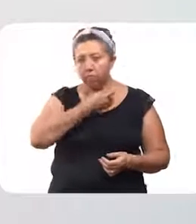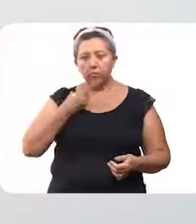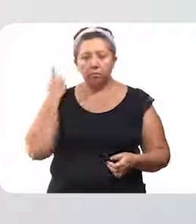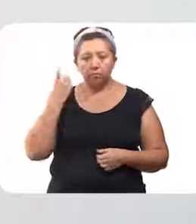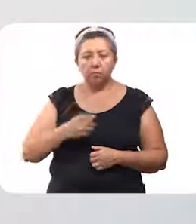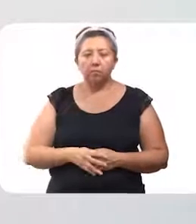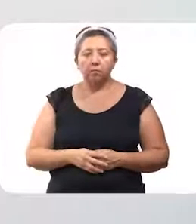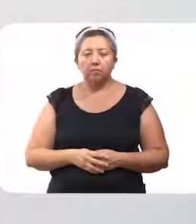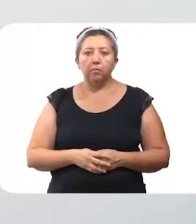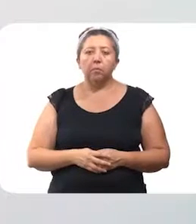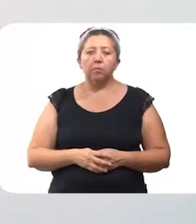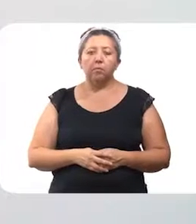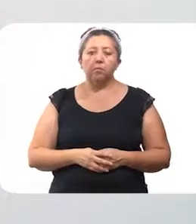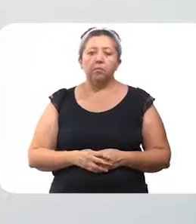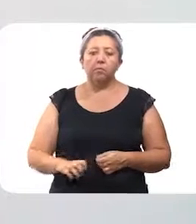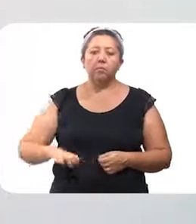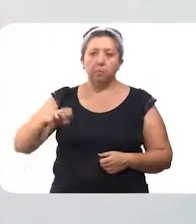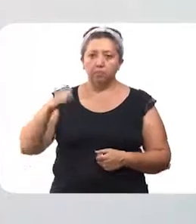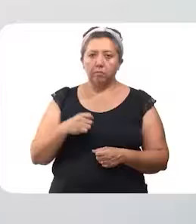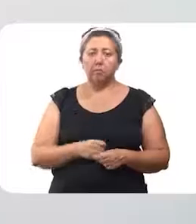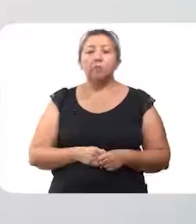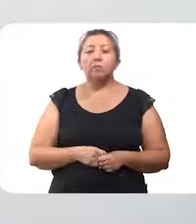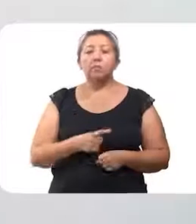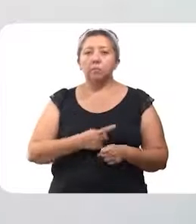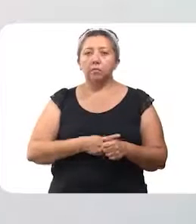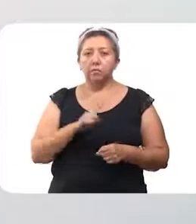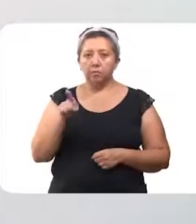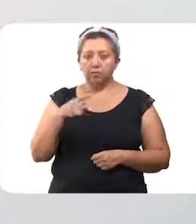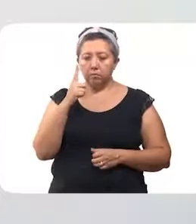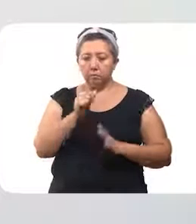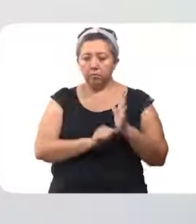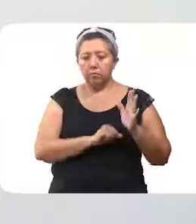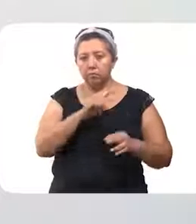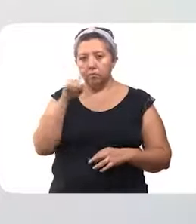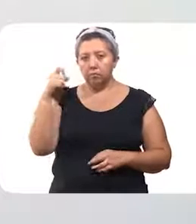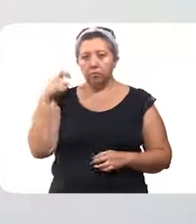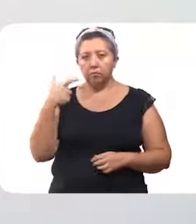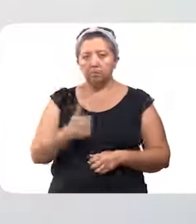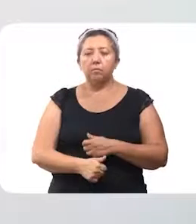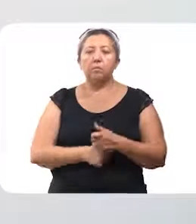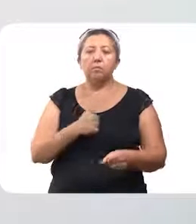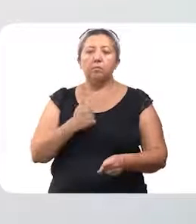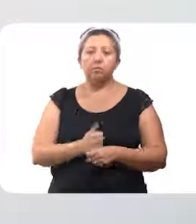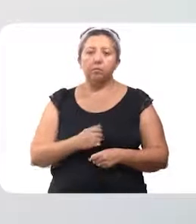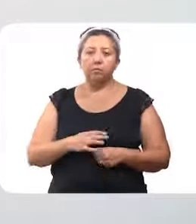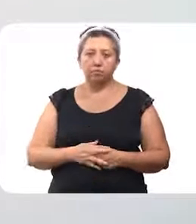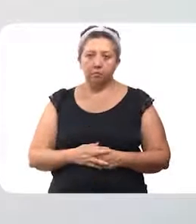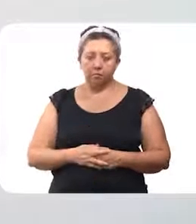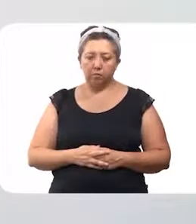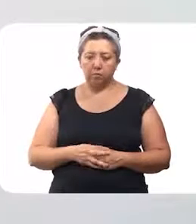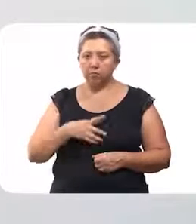de diagnóstico. El rango de edad de los casos es de 1 mes a 107 años.